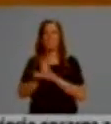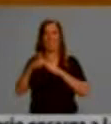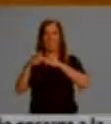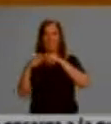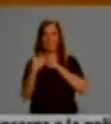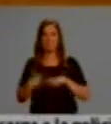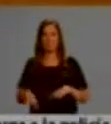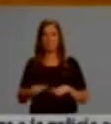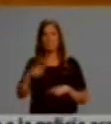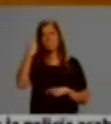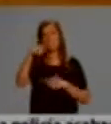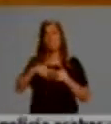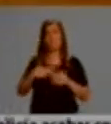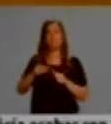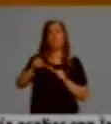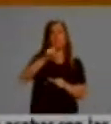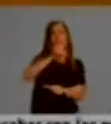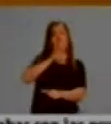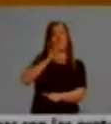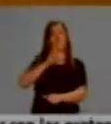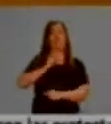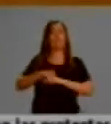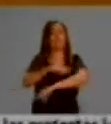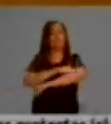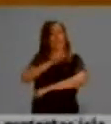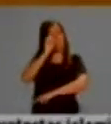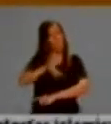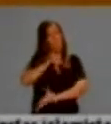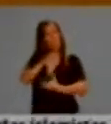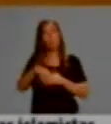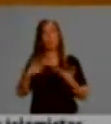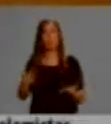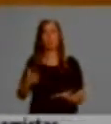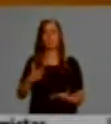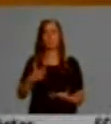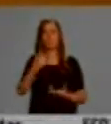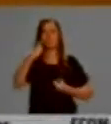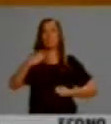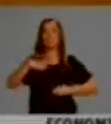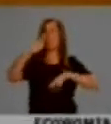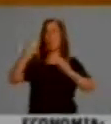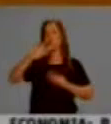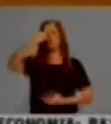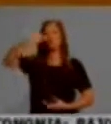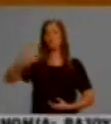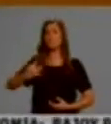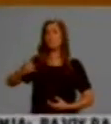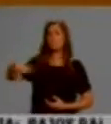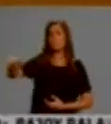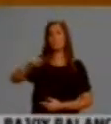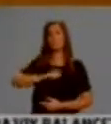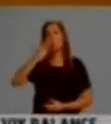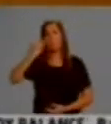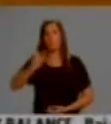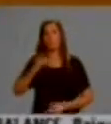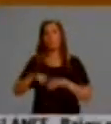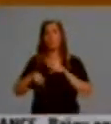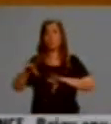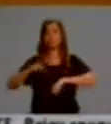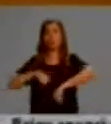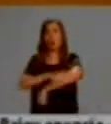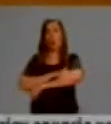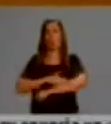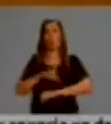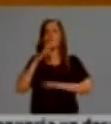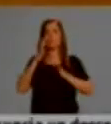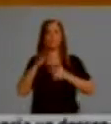sabemos que hay responsabilidades anteriores. A quienes queremos y creemos en la sanidad pública, que ustedes ponen en peligro allí donde gobiernan